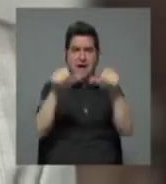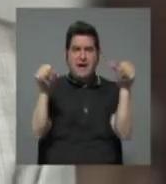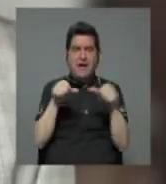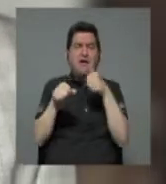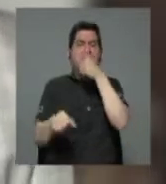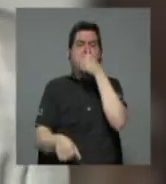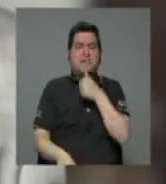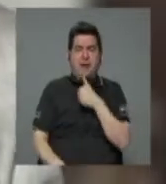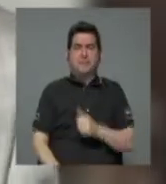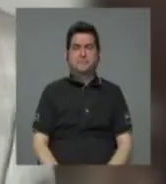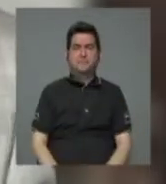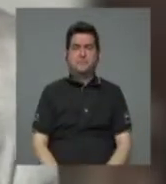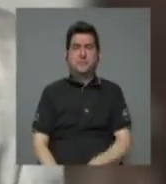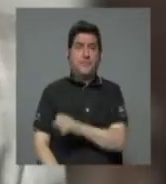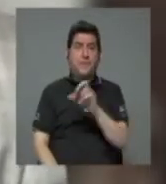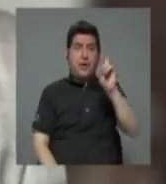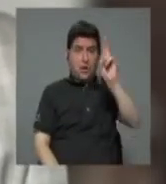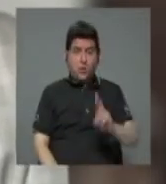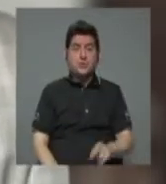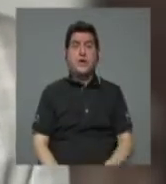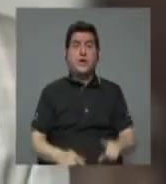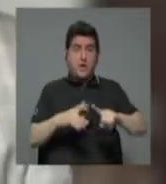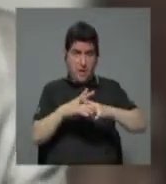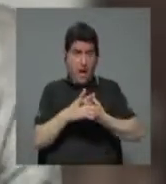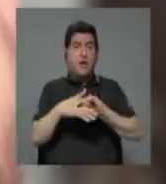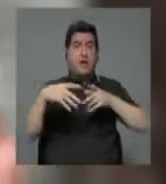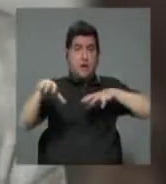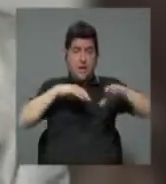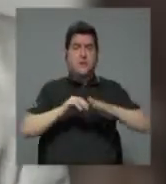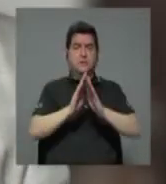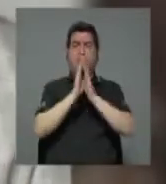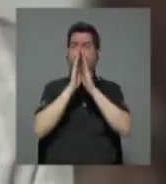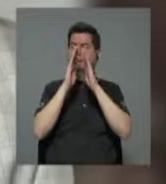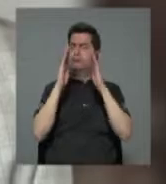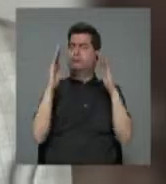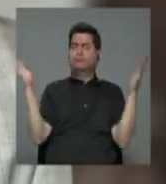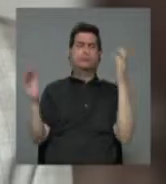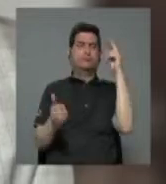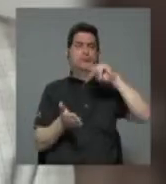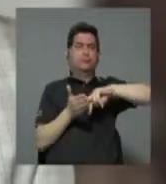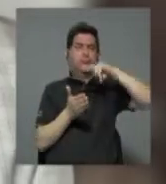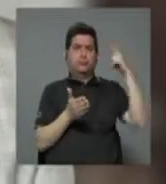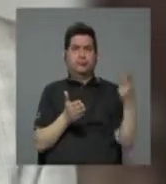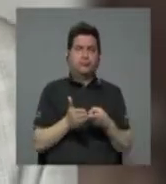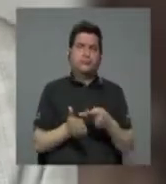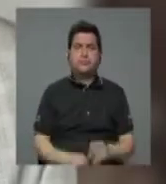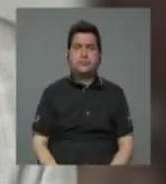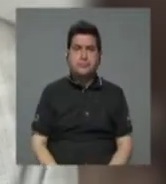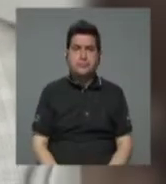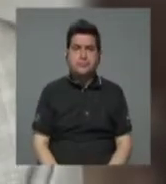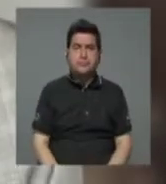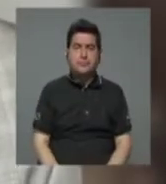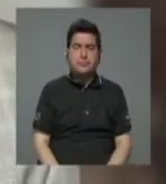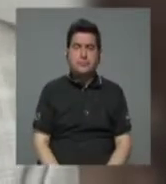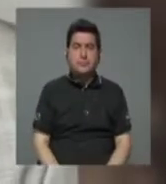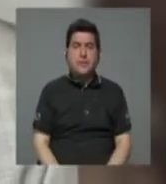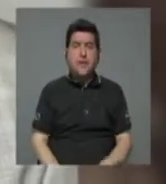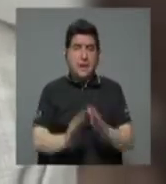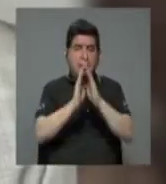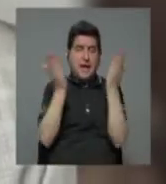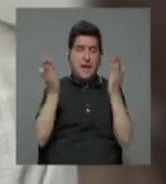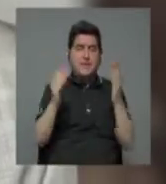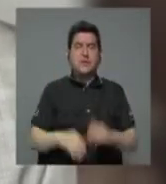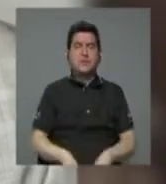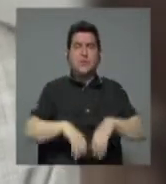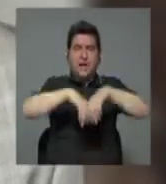privado. Entonces, Costa Rica empieza a tomar medidas para ampliar el concepto y entra abriendo el sistema